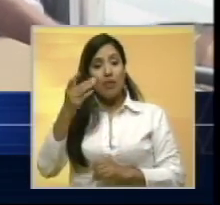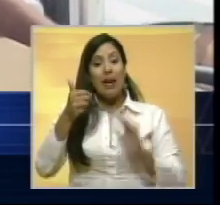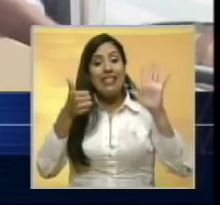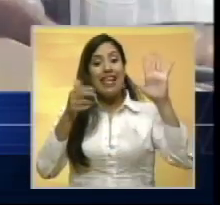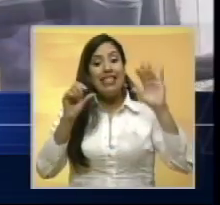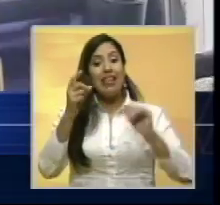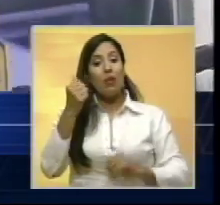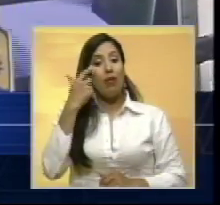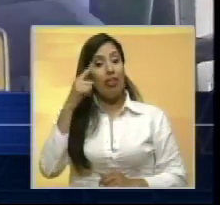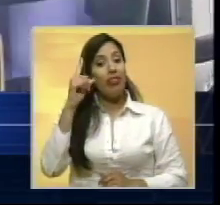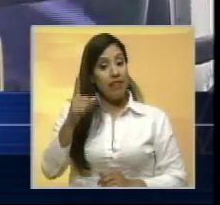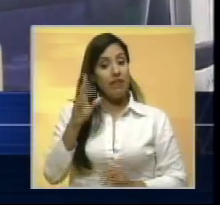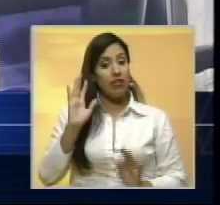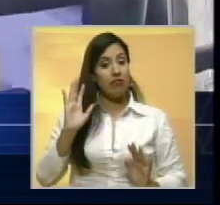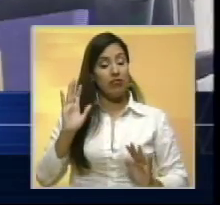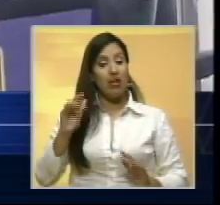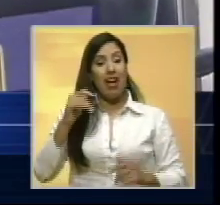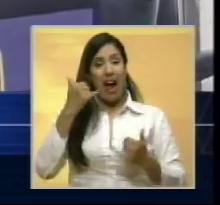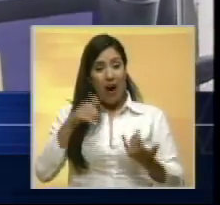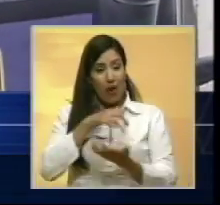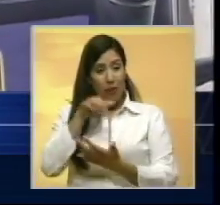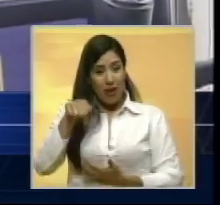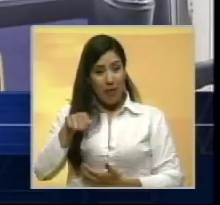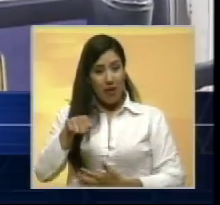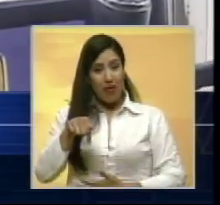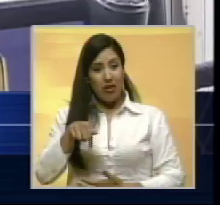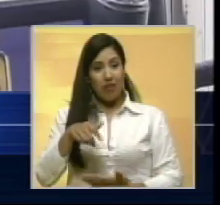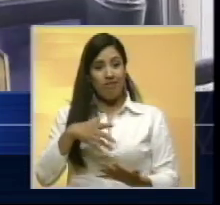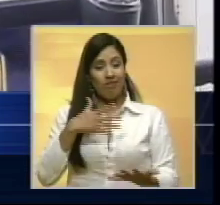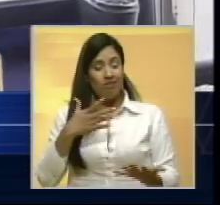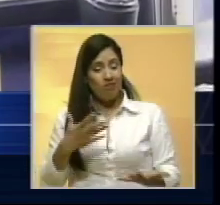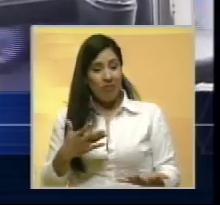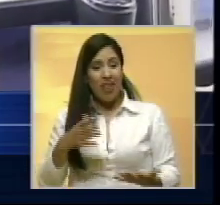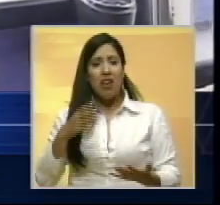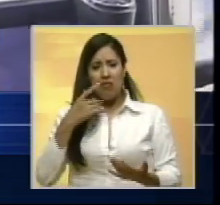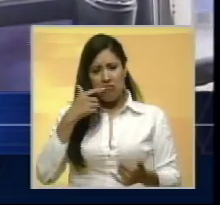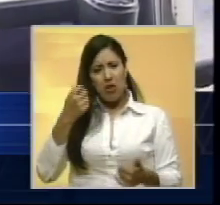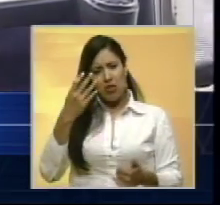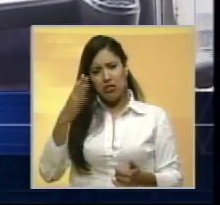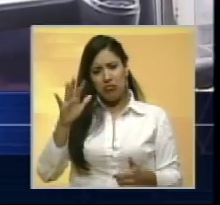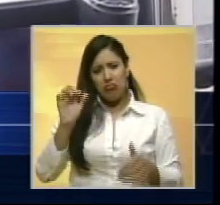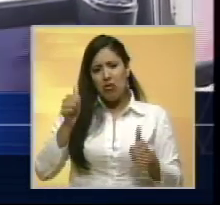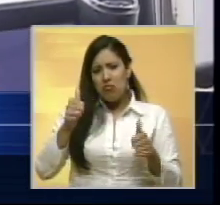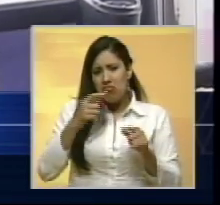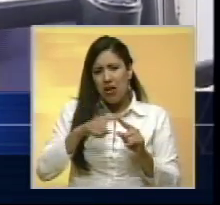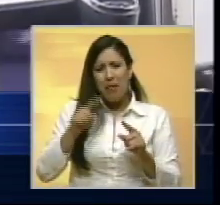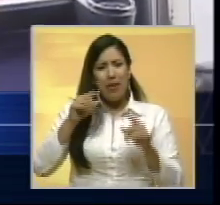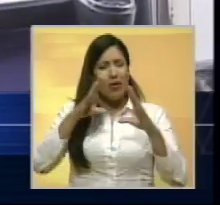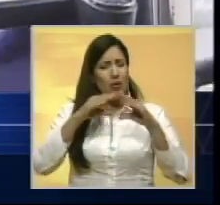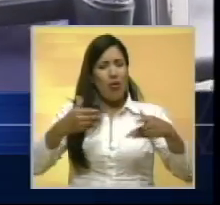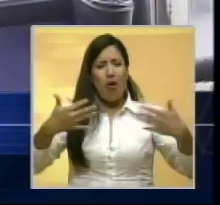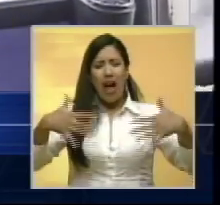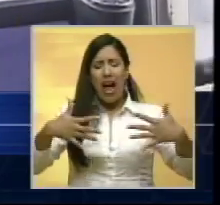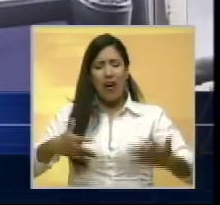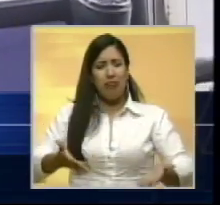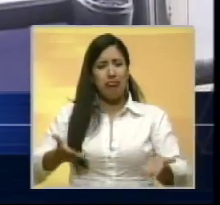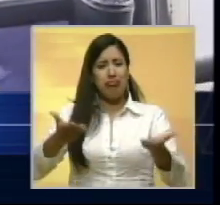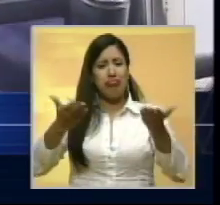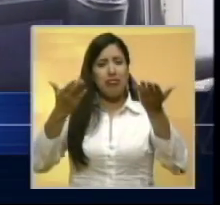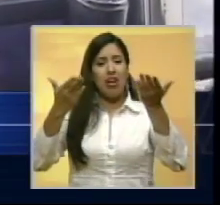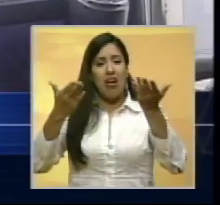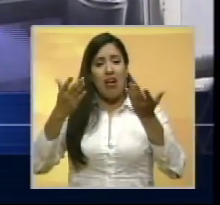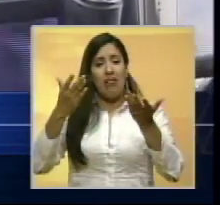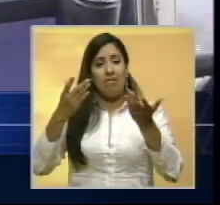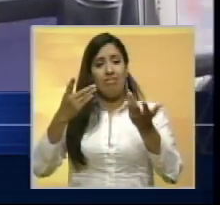60 bolívares. En lo que cabe de la situación, razonable, pues. pero como está toda la situación del edificio hoy en